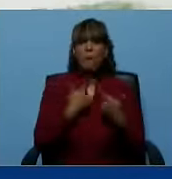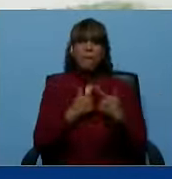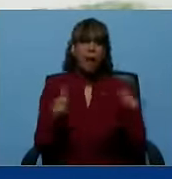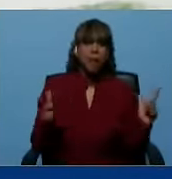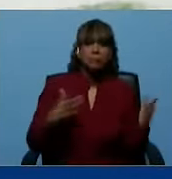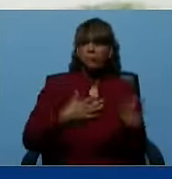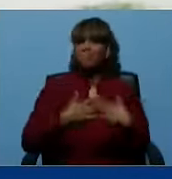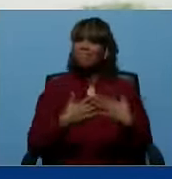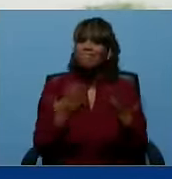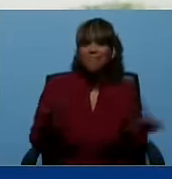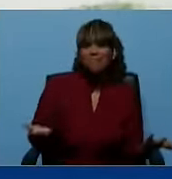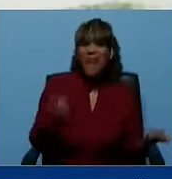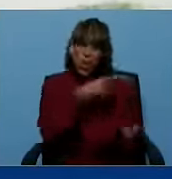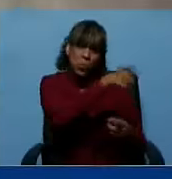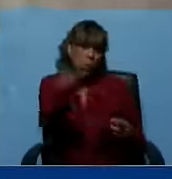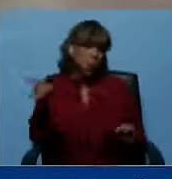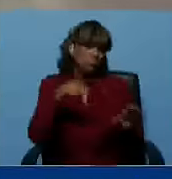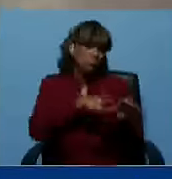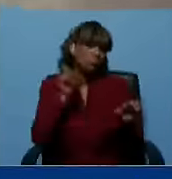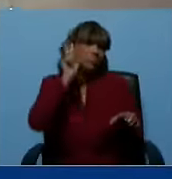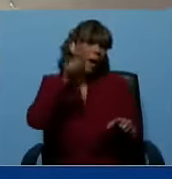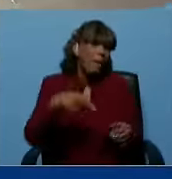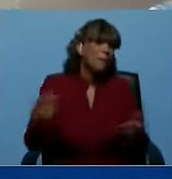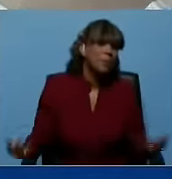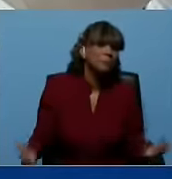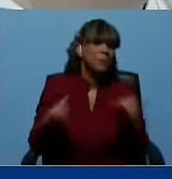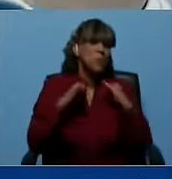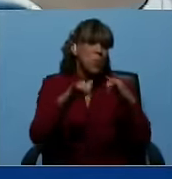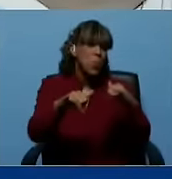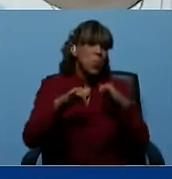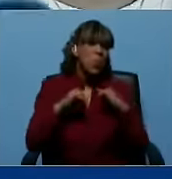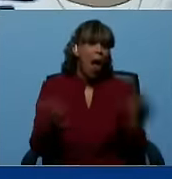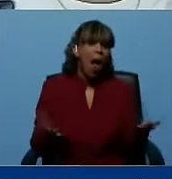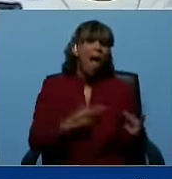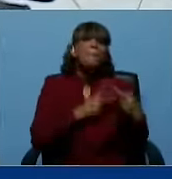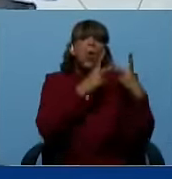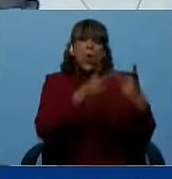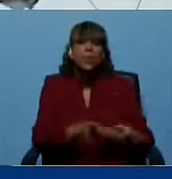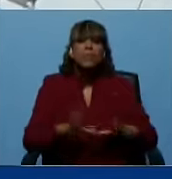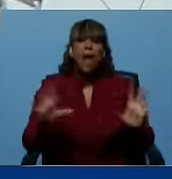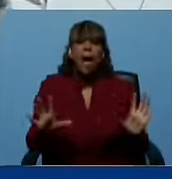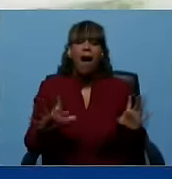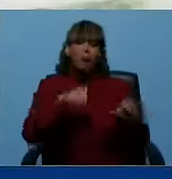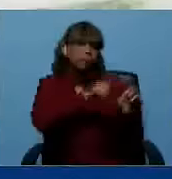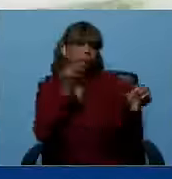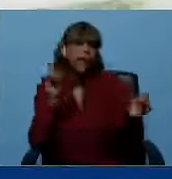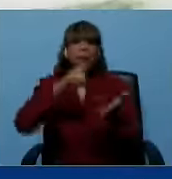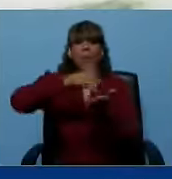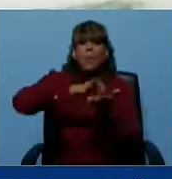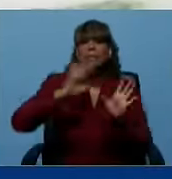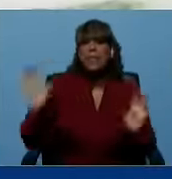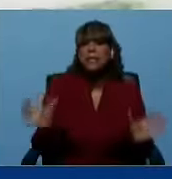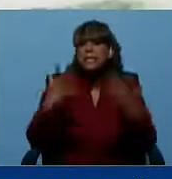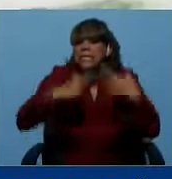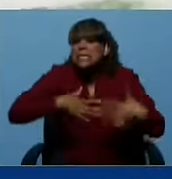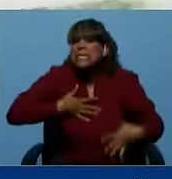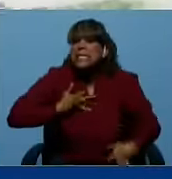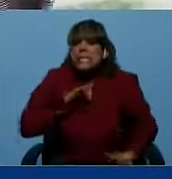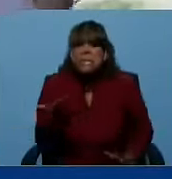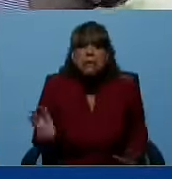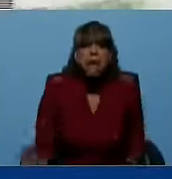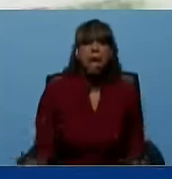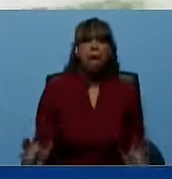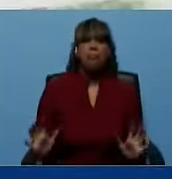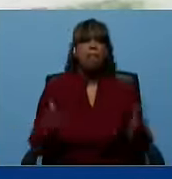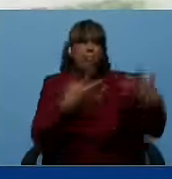liberé, ahora libérate tú. Es voluntario. Vamos a liberarnos de las redes sociales,